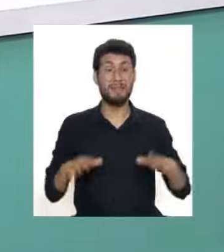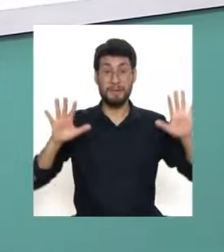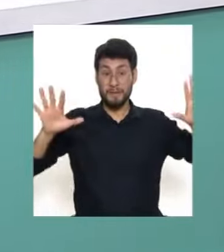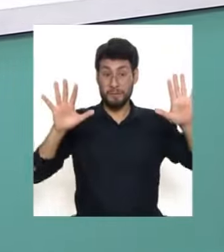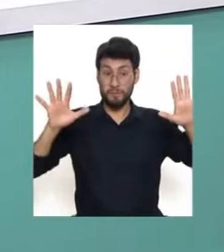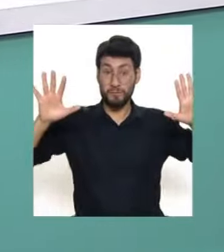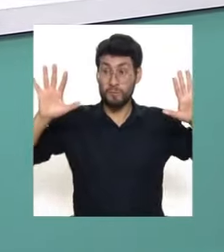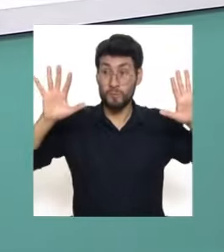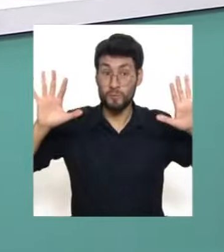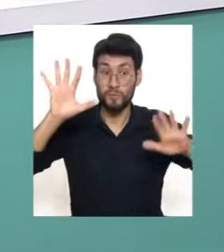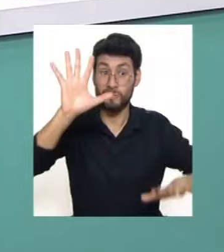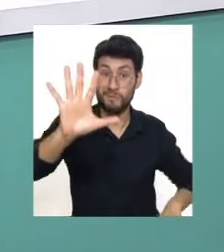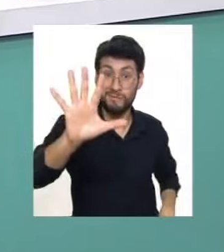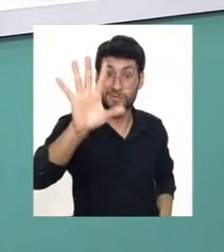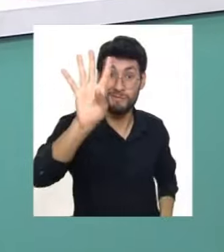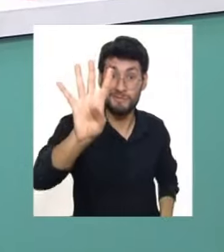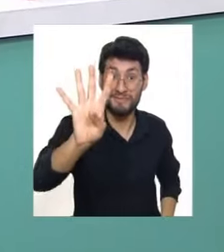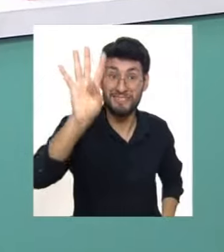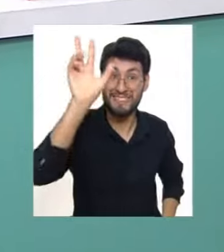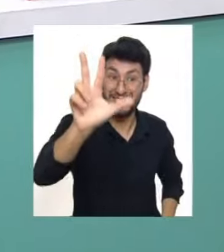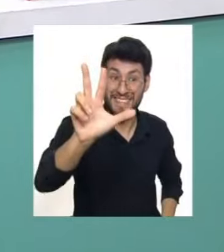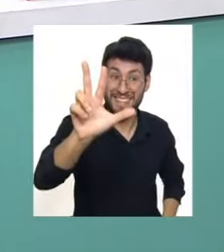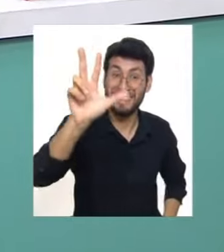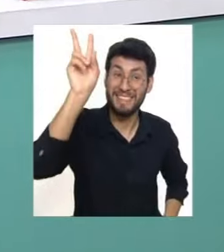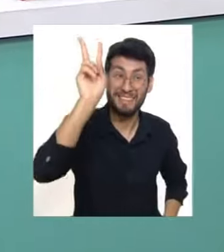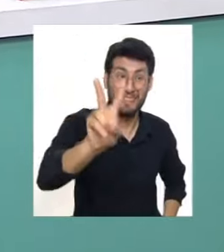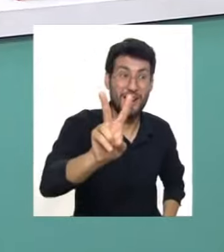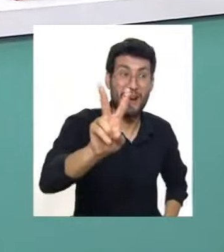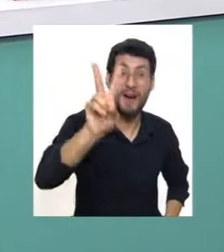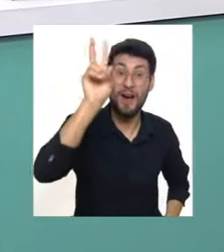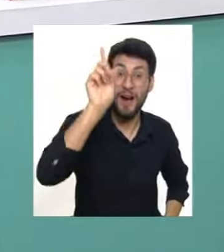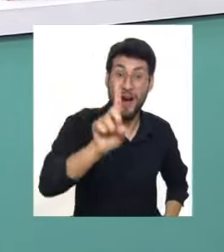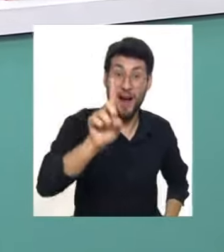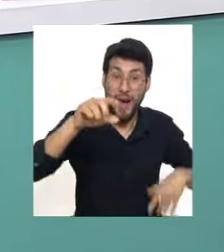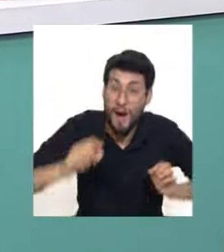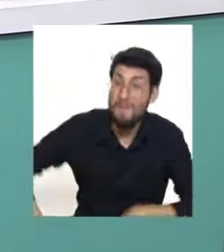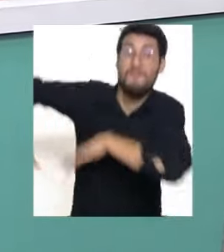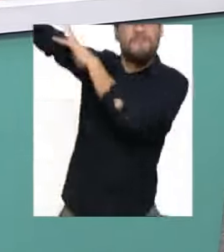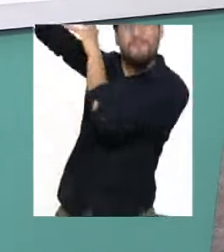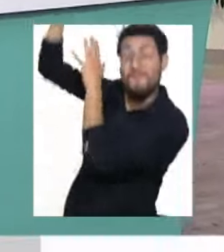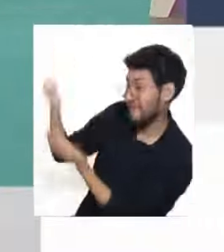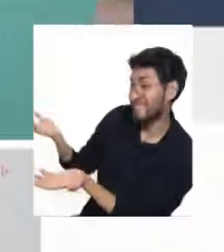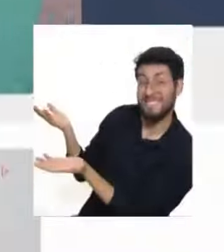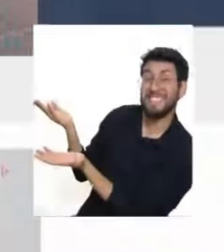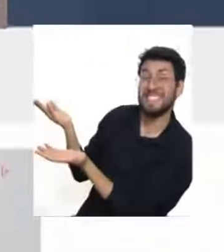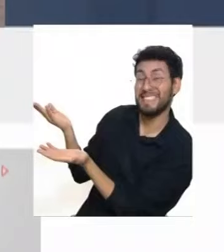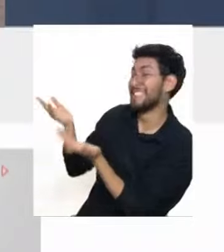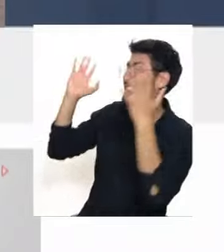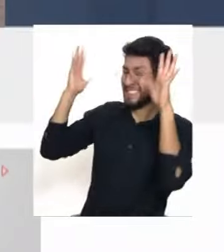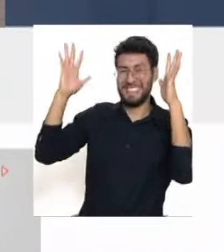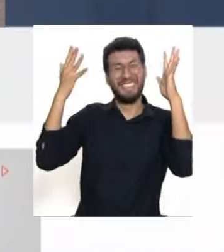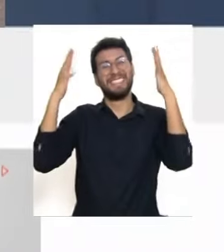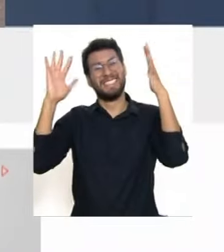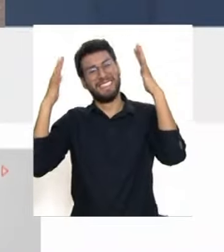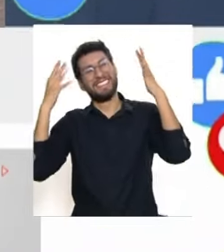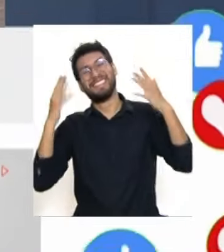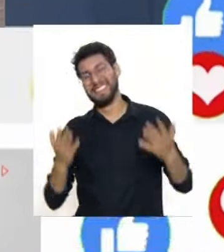Sí, vamos en 5, 4, 3, 2, 1. ¡Qué